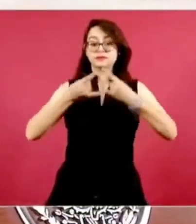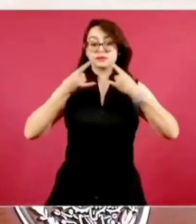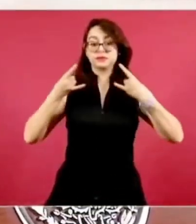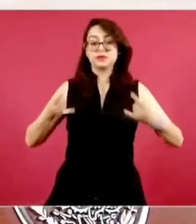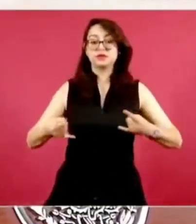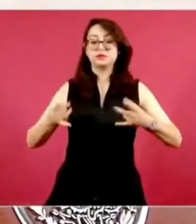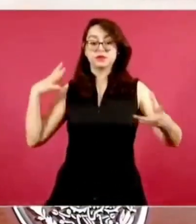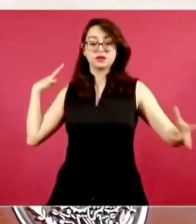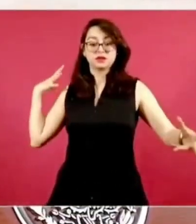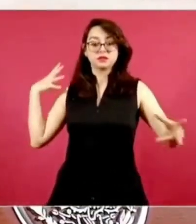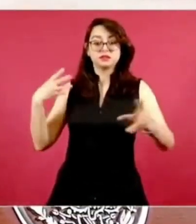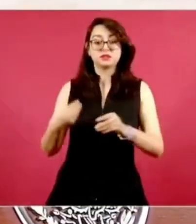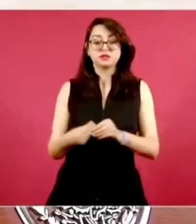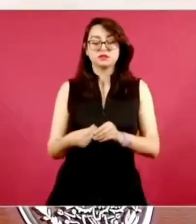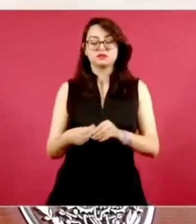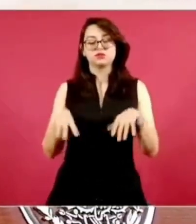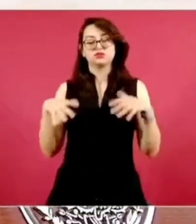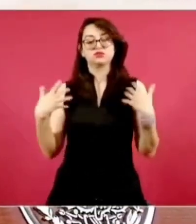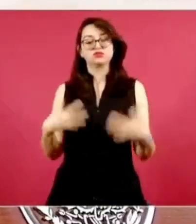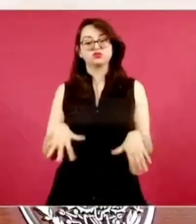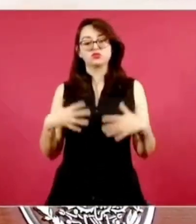porque es